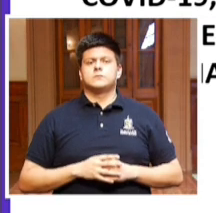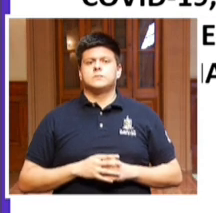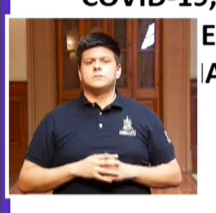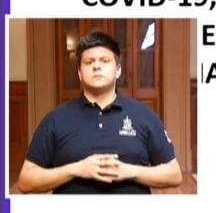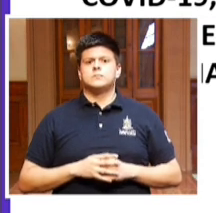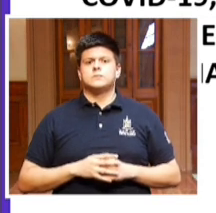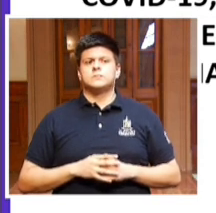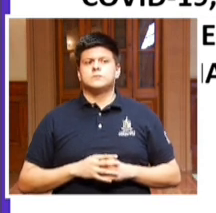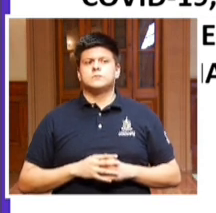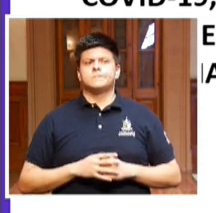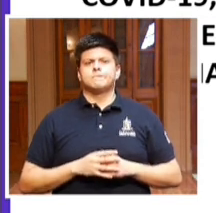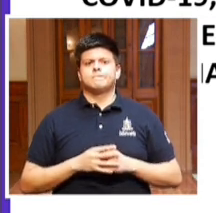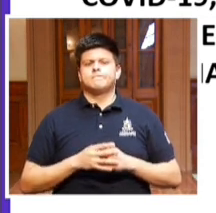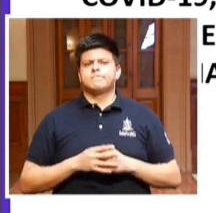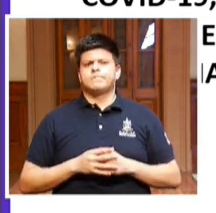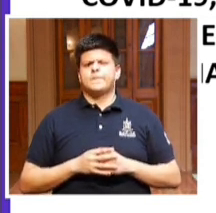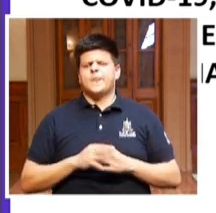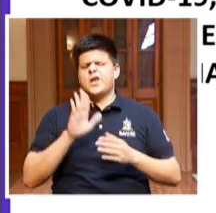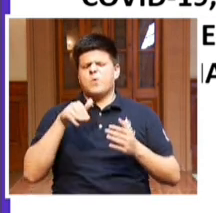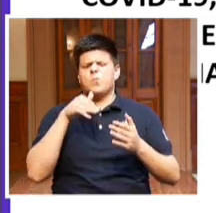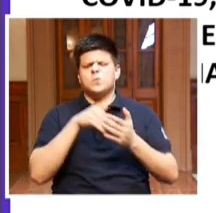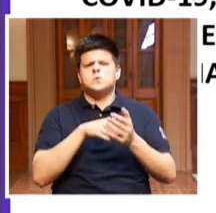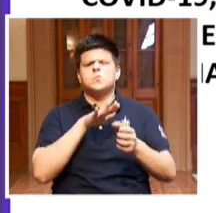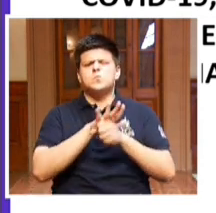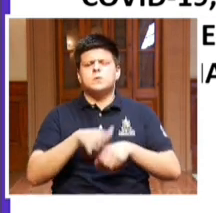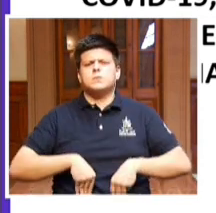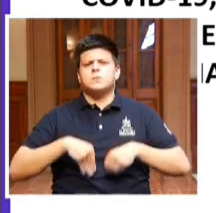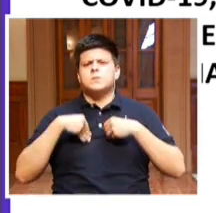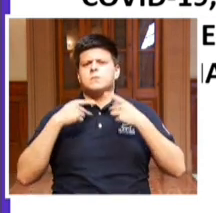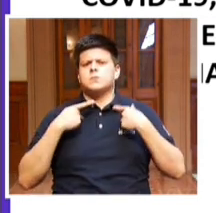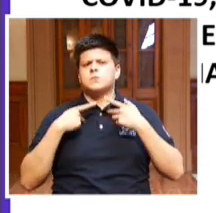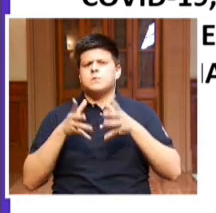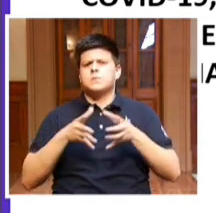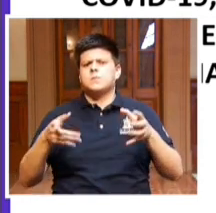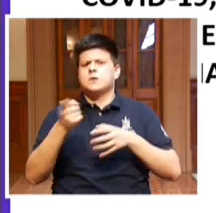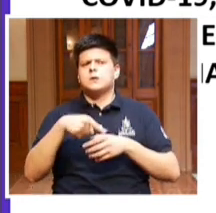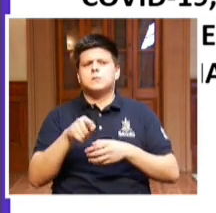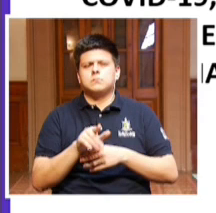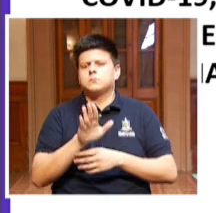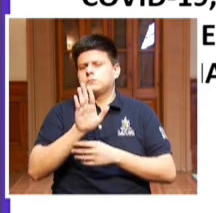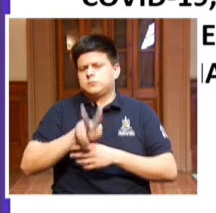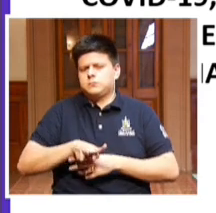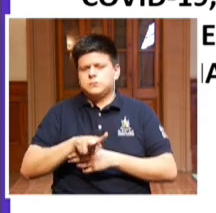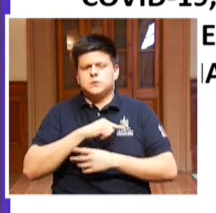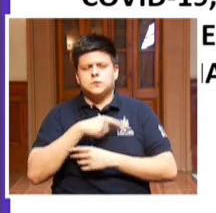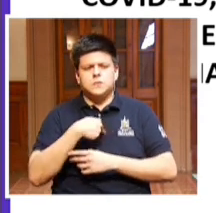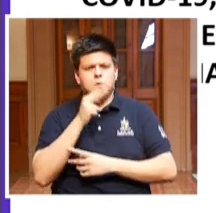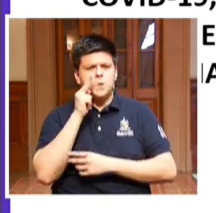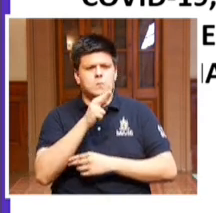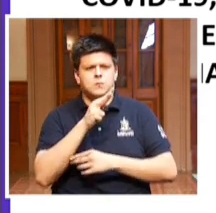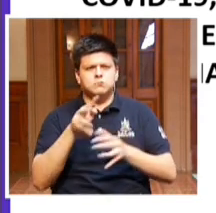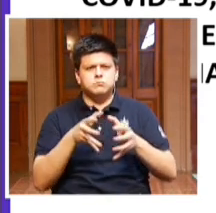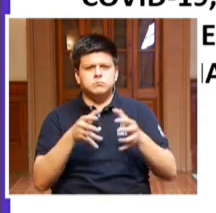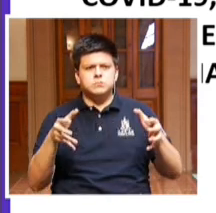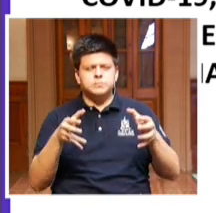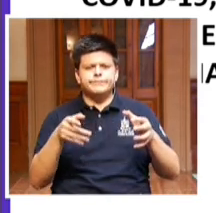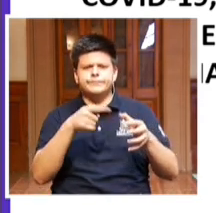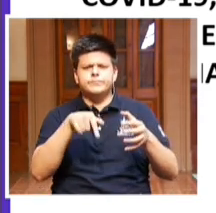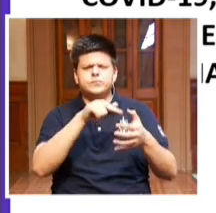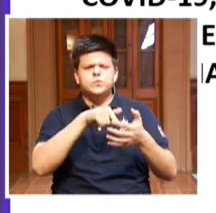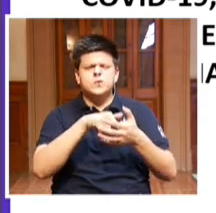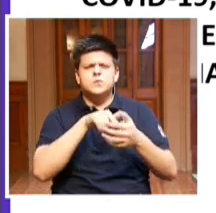Por la distribución por lugar de residencia, evidentemente sigue estando de manera predominante